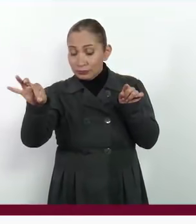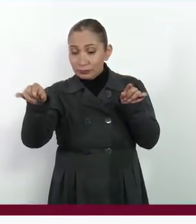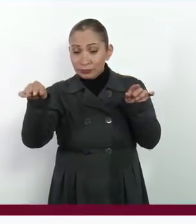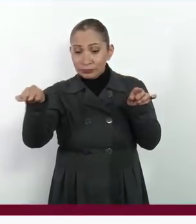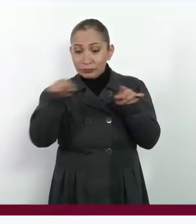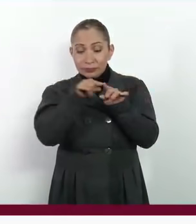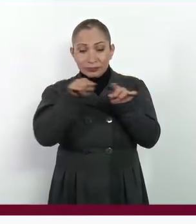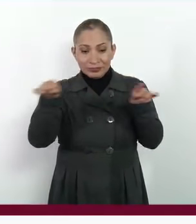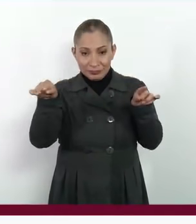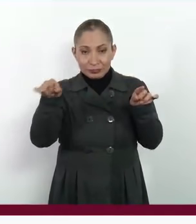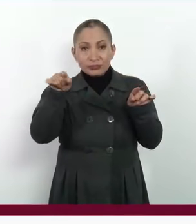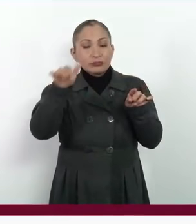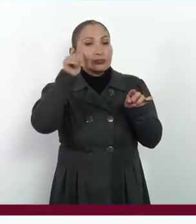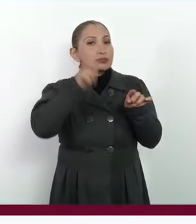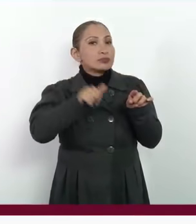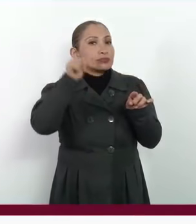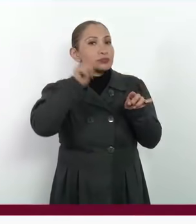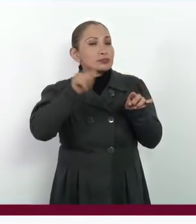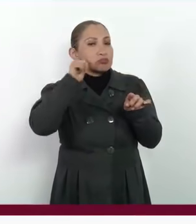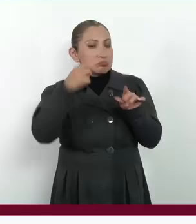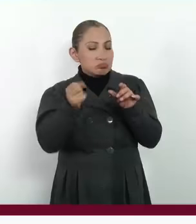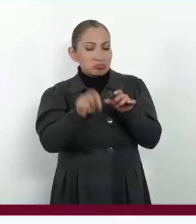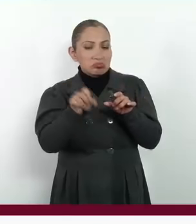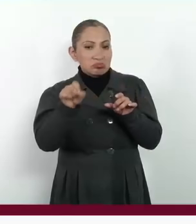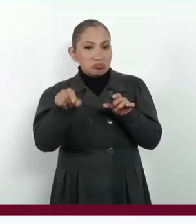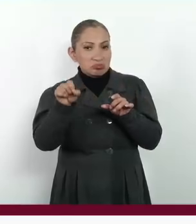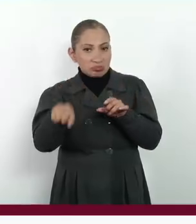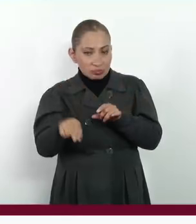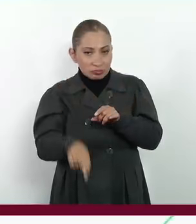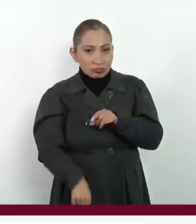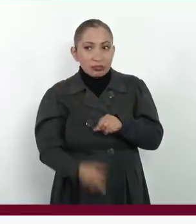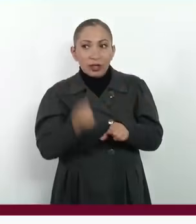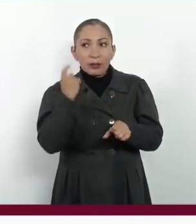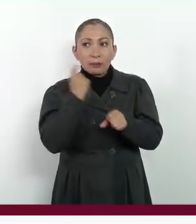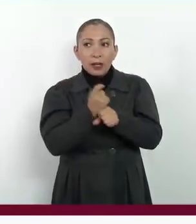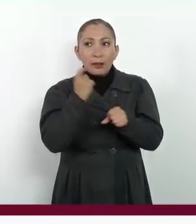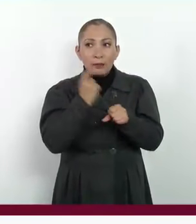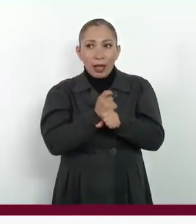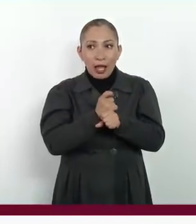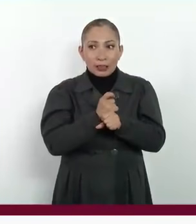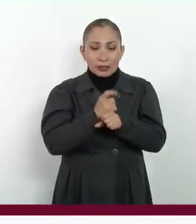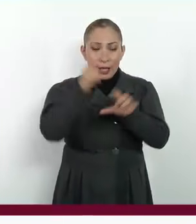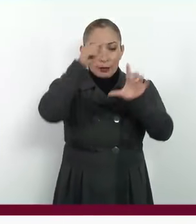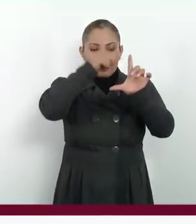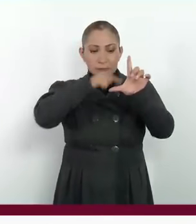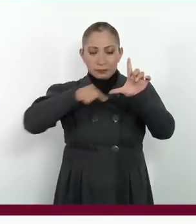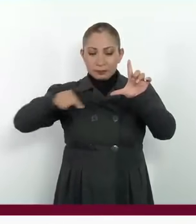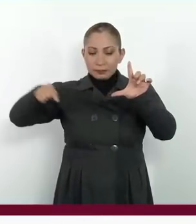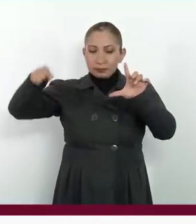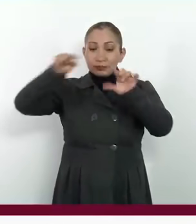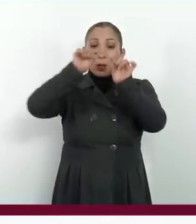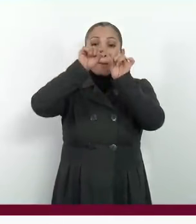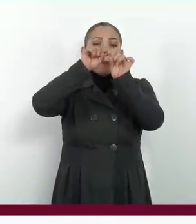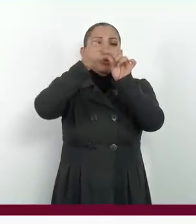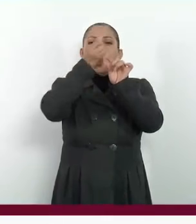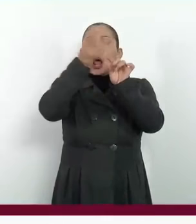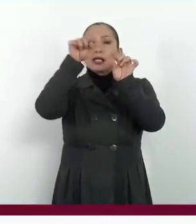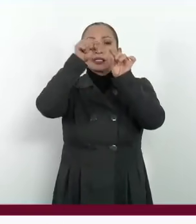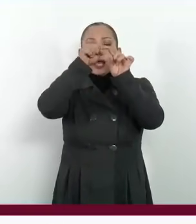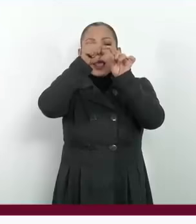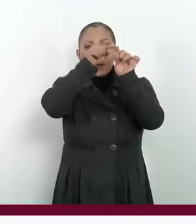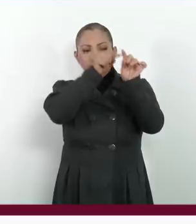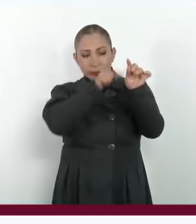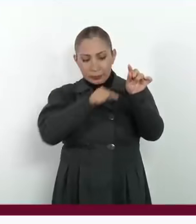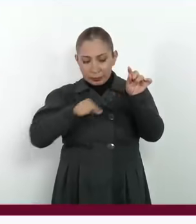fijo y a una recta fija siempre es constante. La primera de ellas es la circunferencia, donde un punto